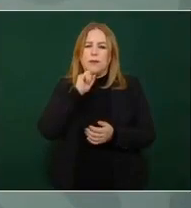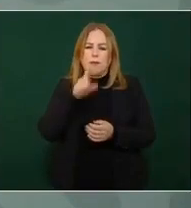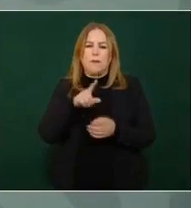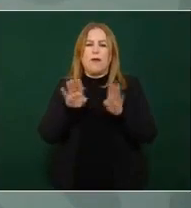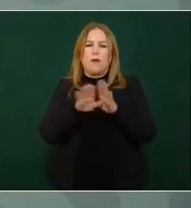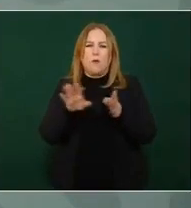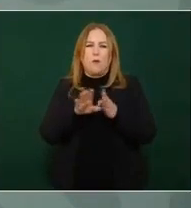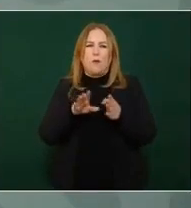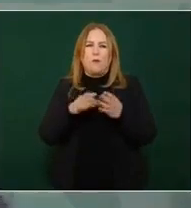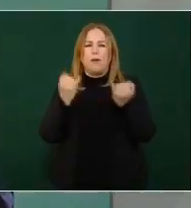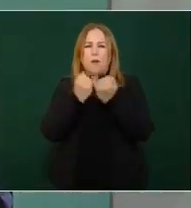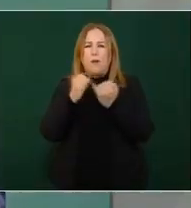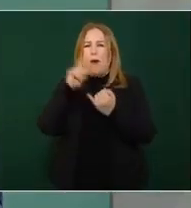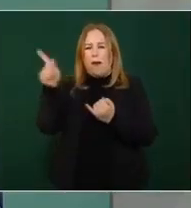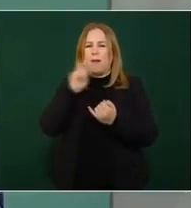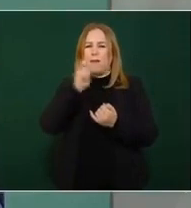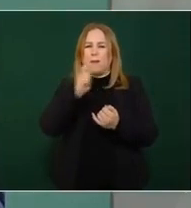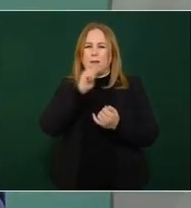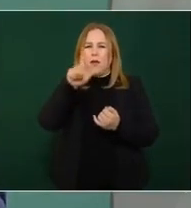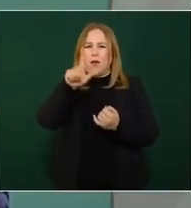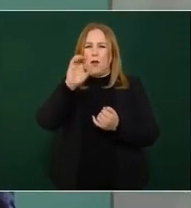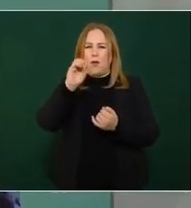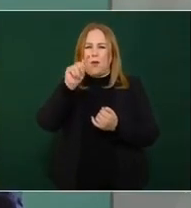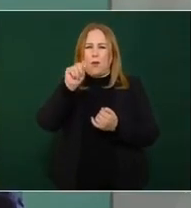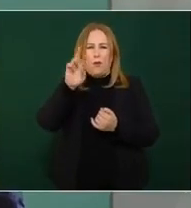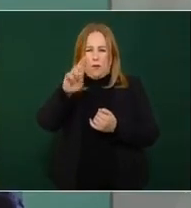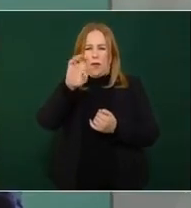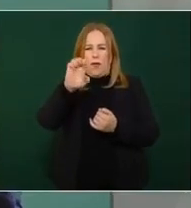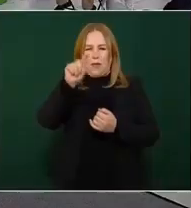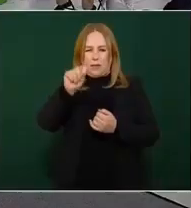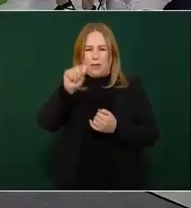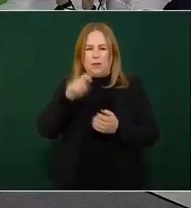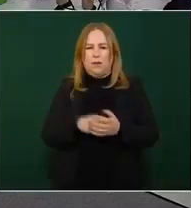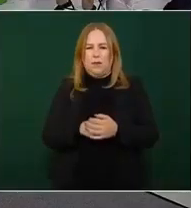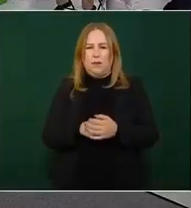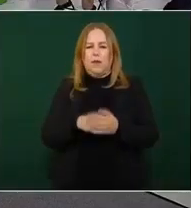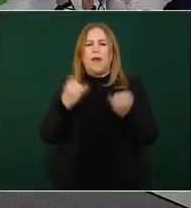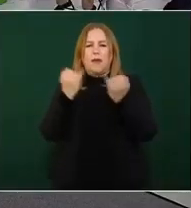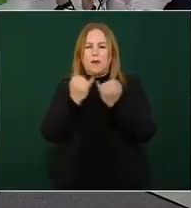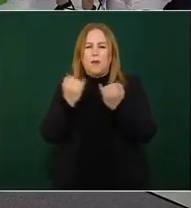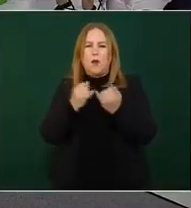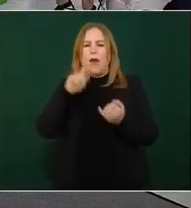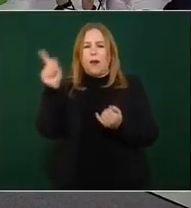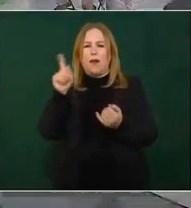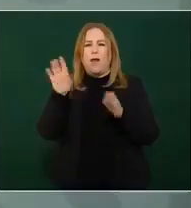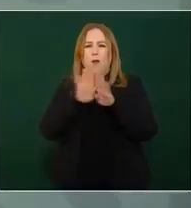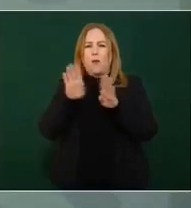una especie de todos somos, ¿cómo se llama el senador? Ted Cruz.